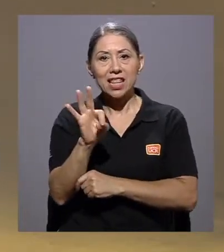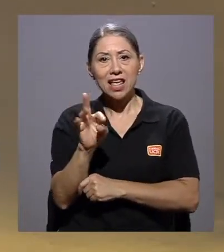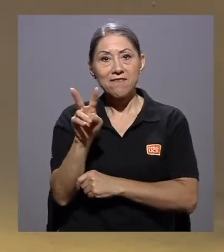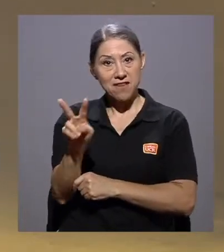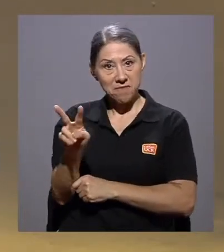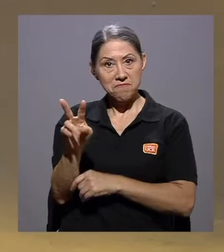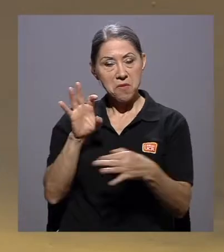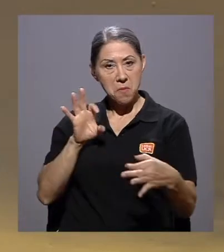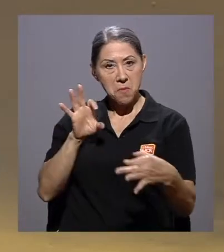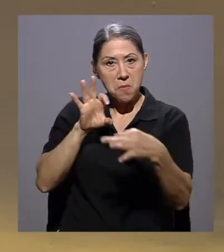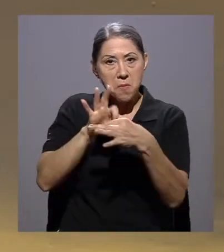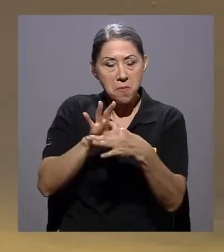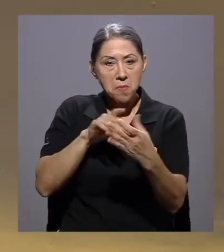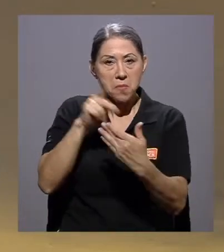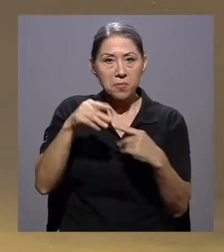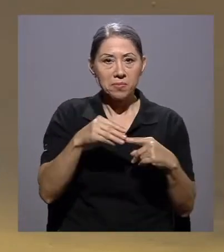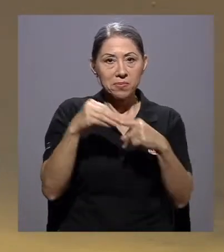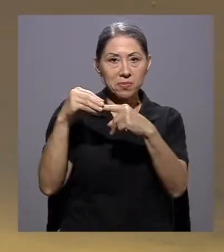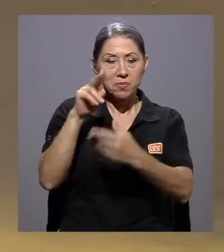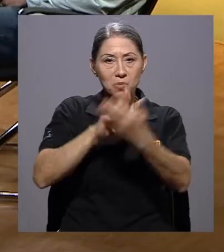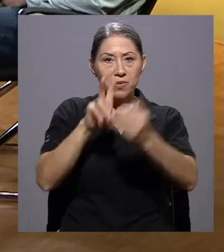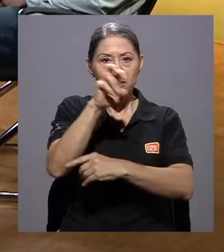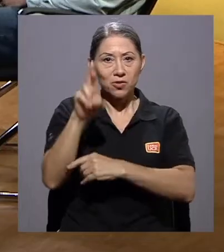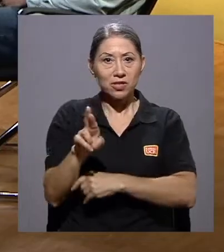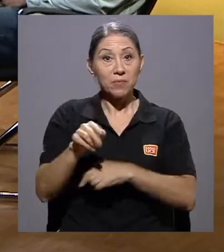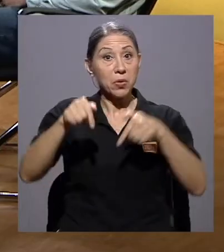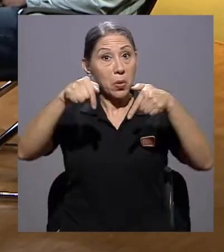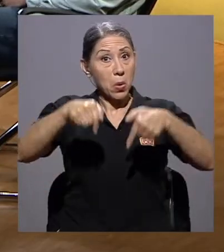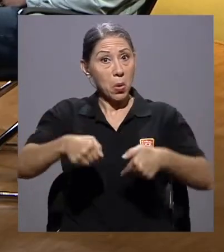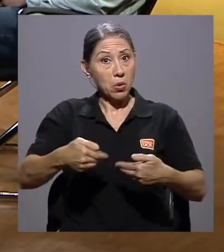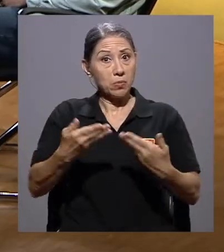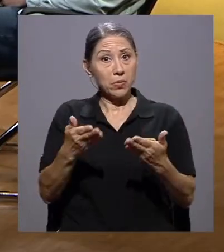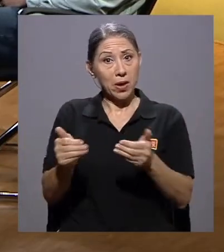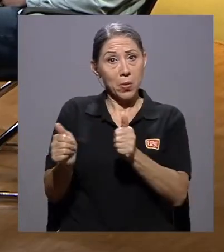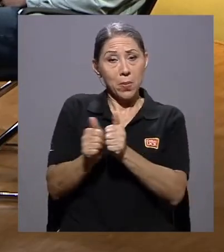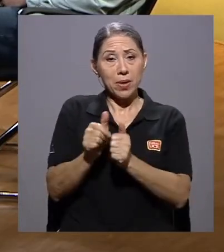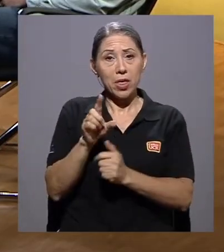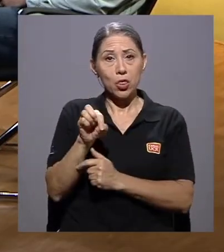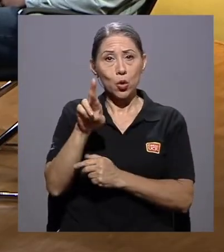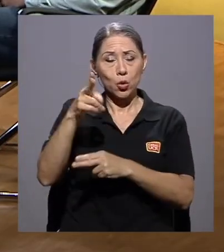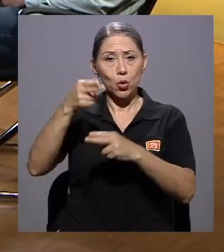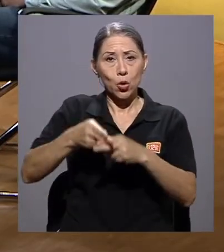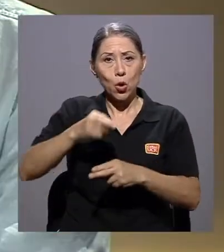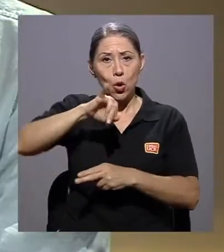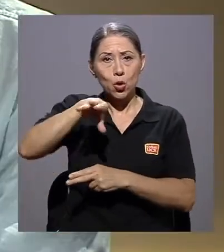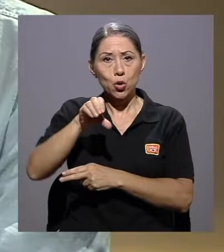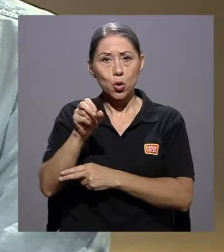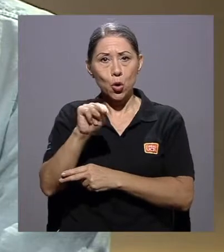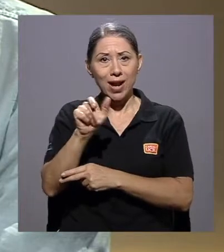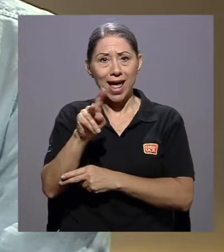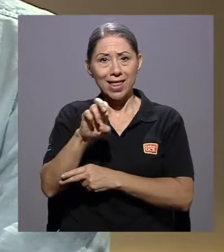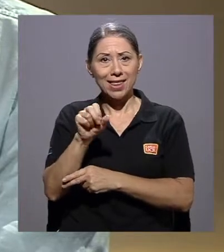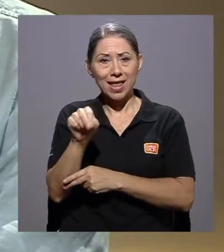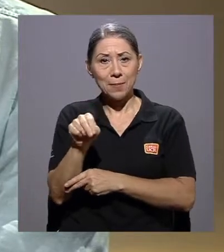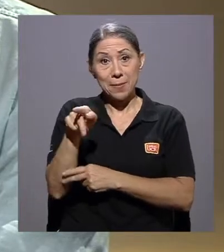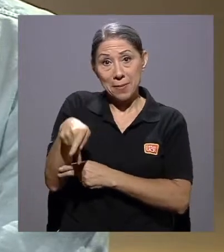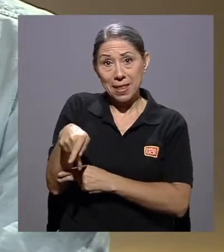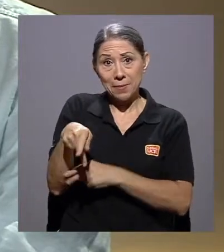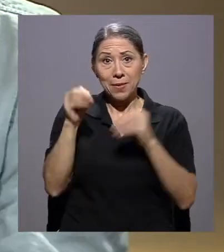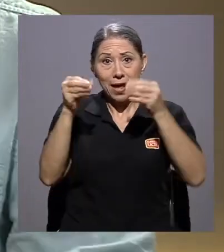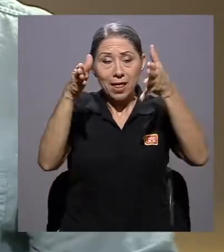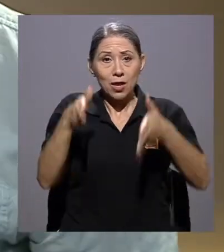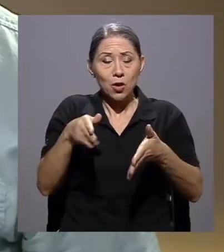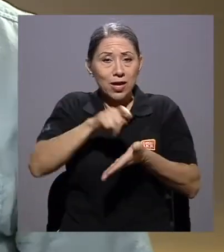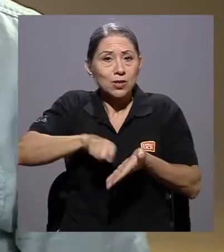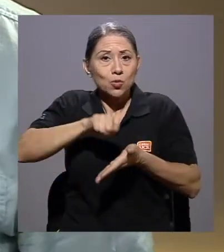especiales Universidad de Costa Rica. Hoy nos acompaña el doctor Jonathan Pimentel, académico de